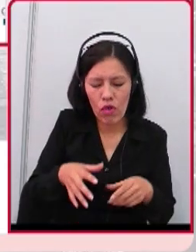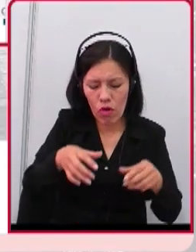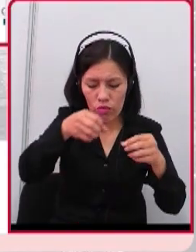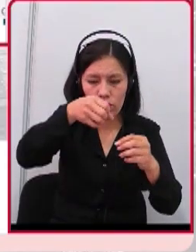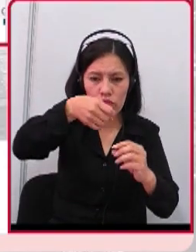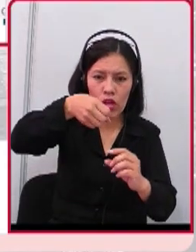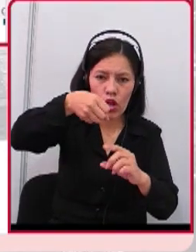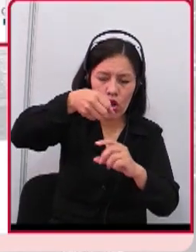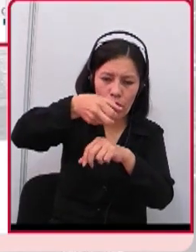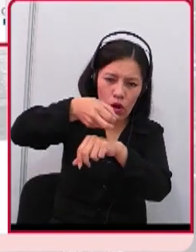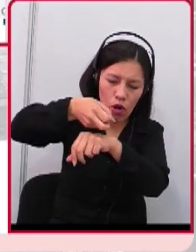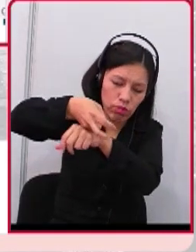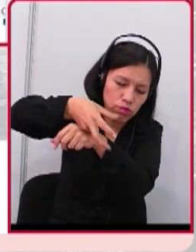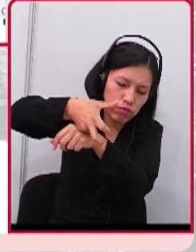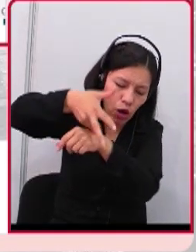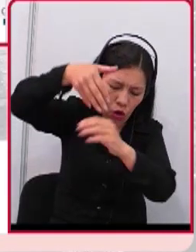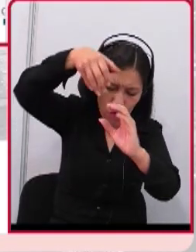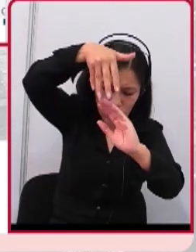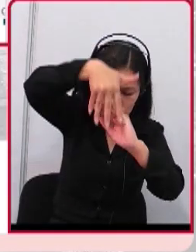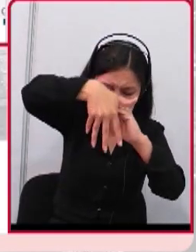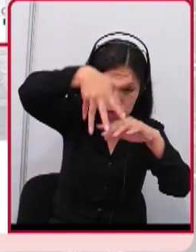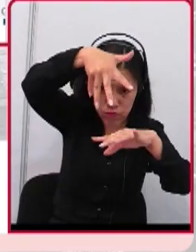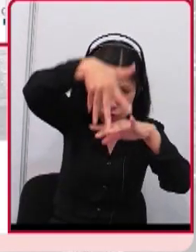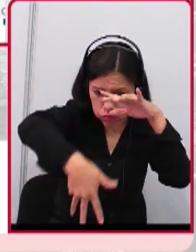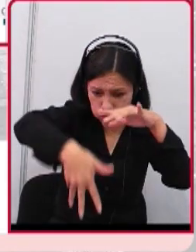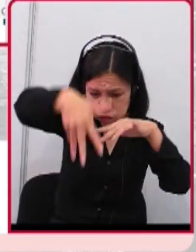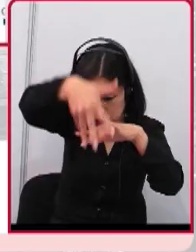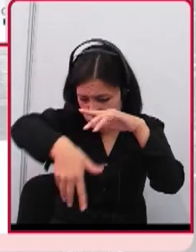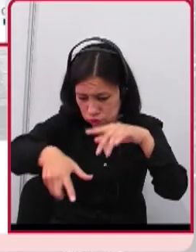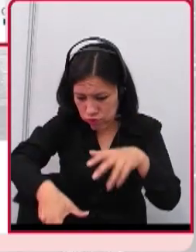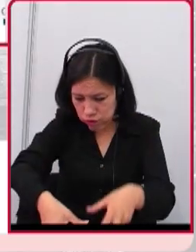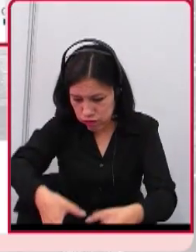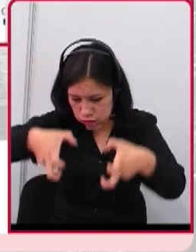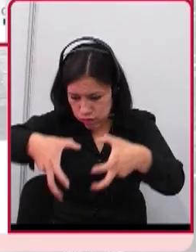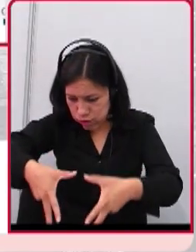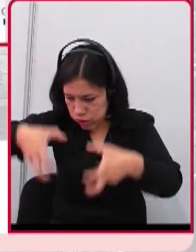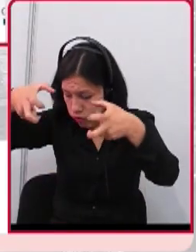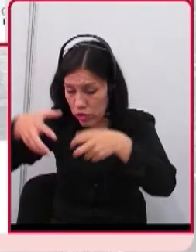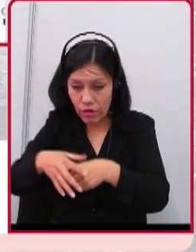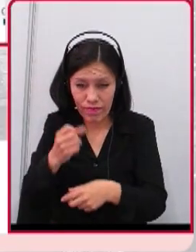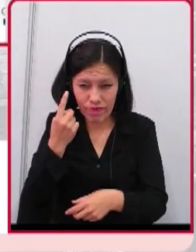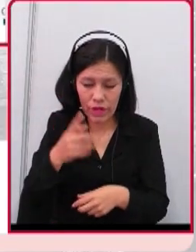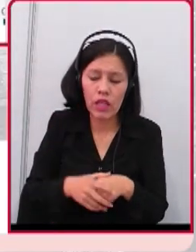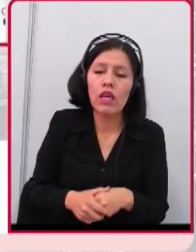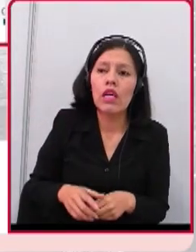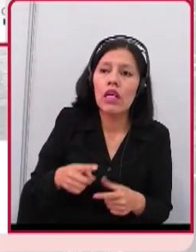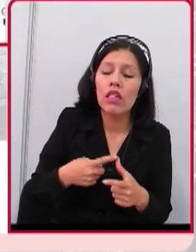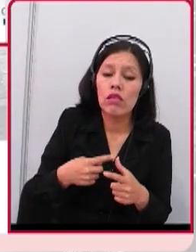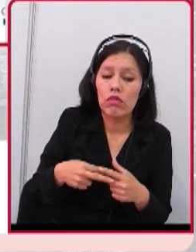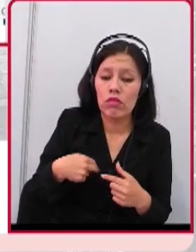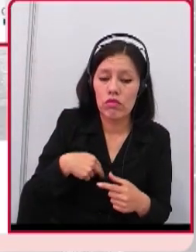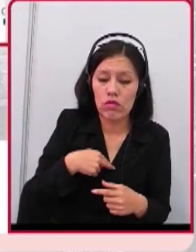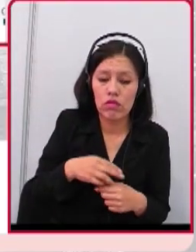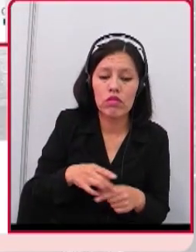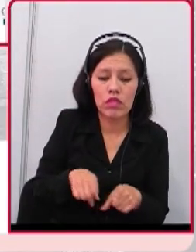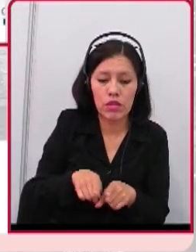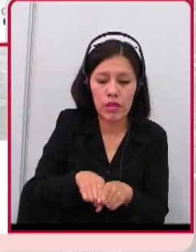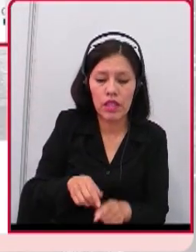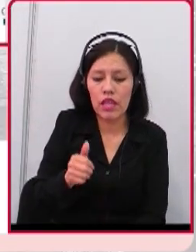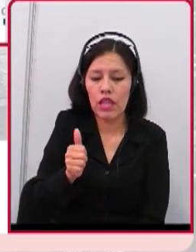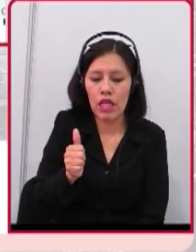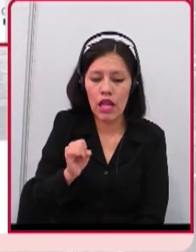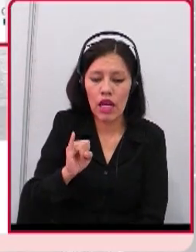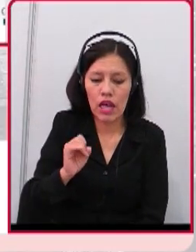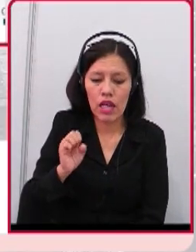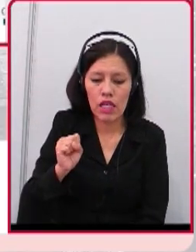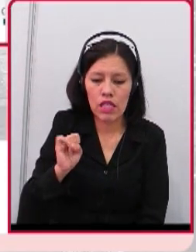X, Terraspec y hoy actualmente la innovación es el iCiris, ¿no? Que nos permite detectar o diferenciar